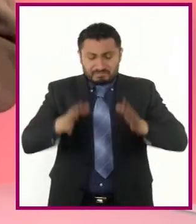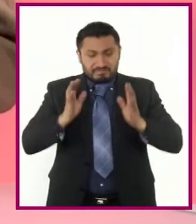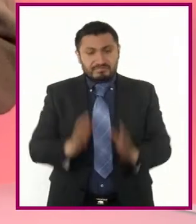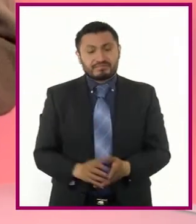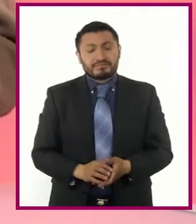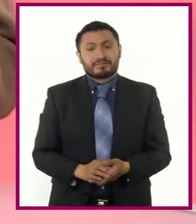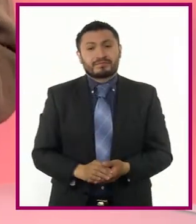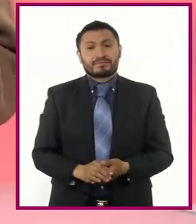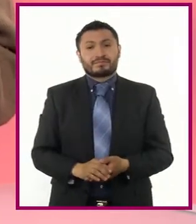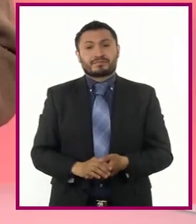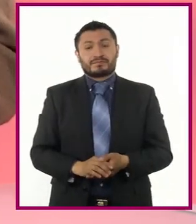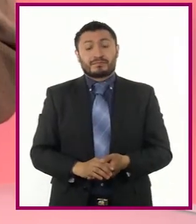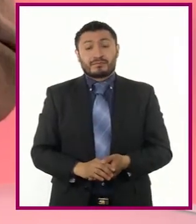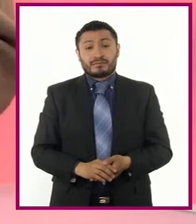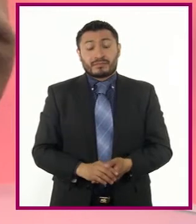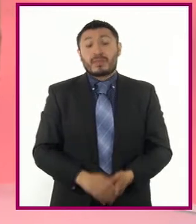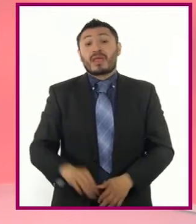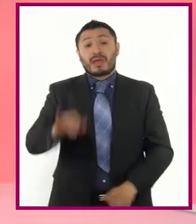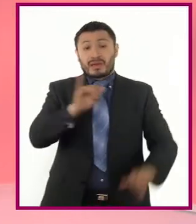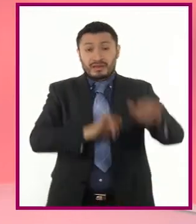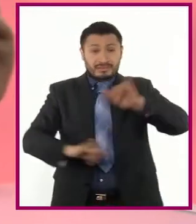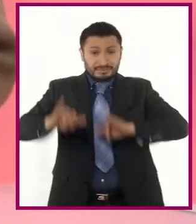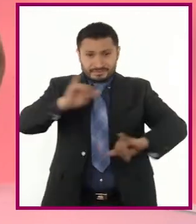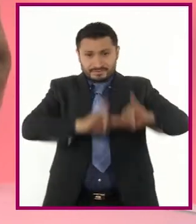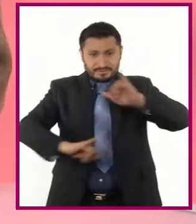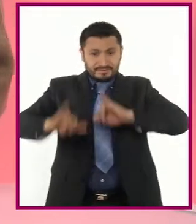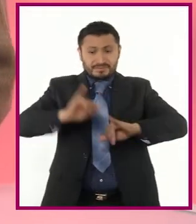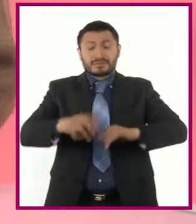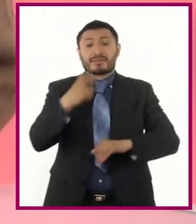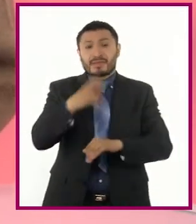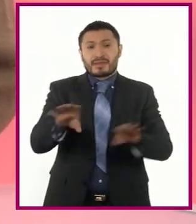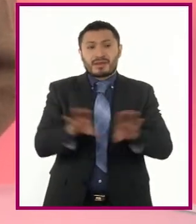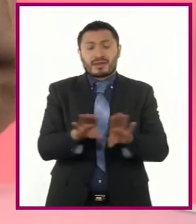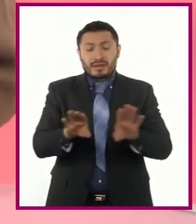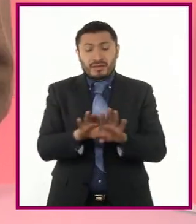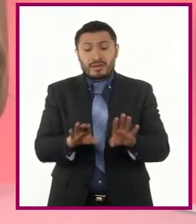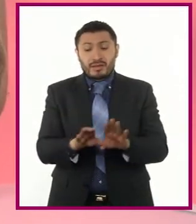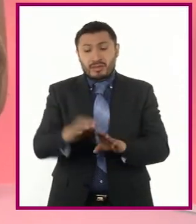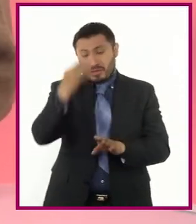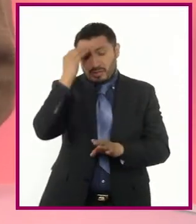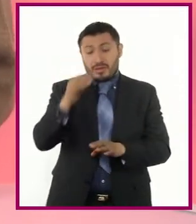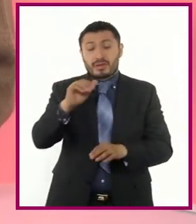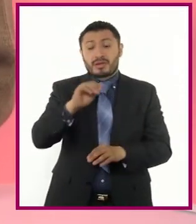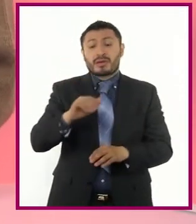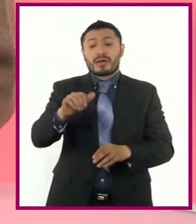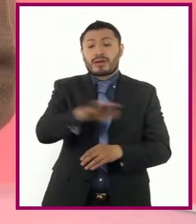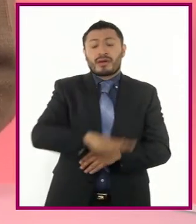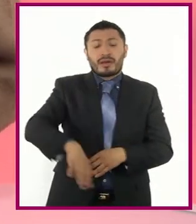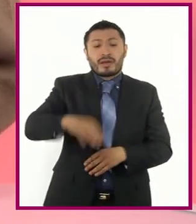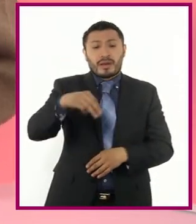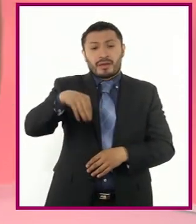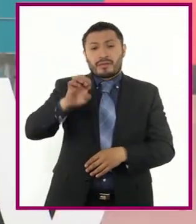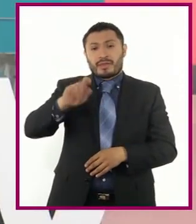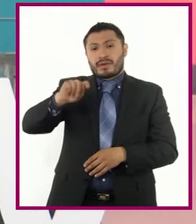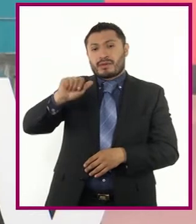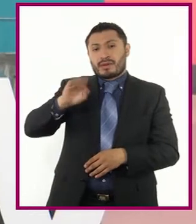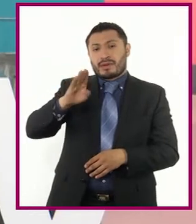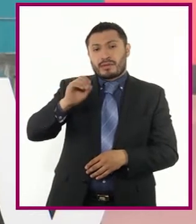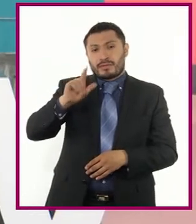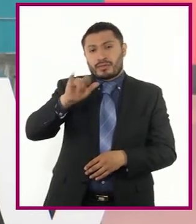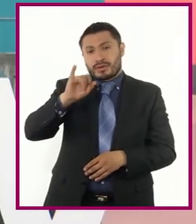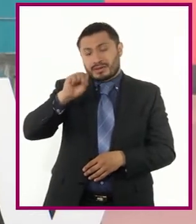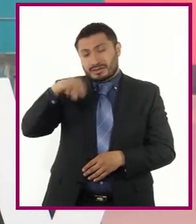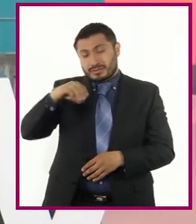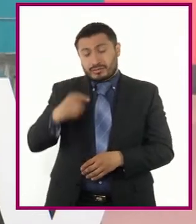Tan es así que la química, de hecho es el área, se le conoce como el área del metabolismo, del cuerpo humano, pero también de los seres